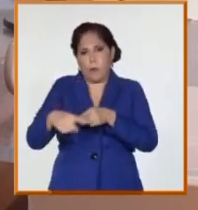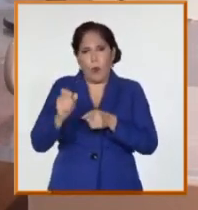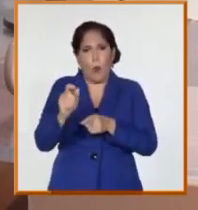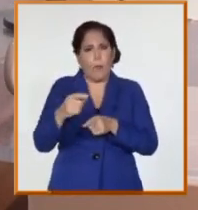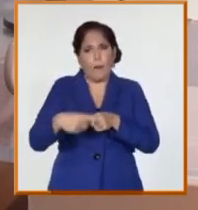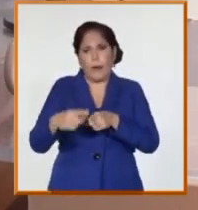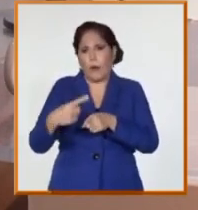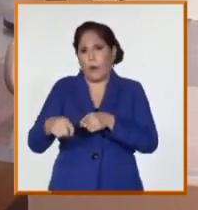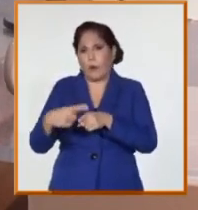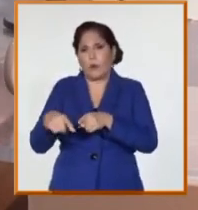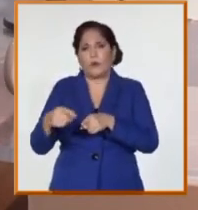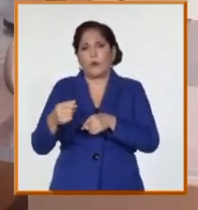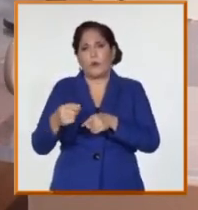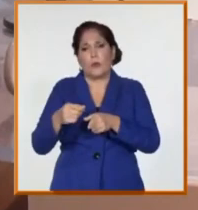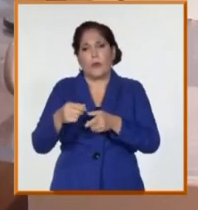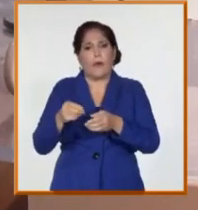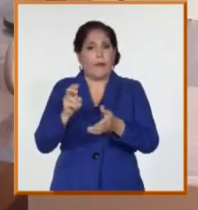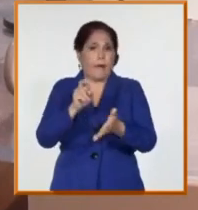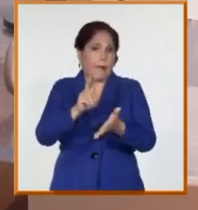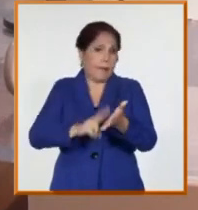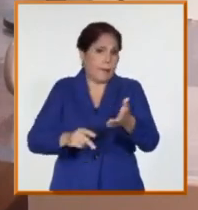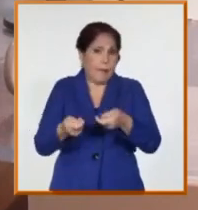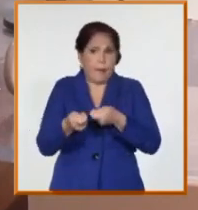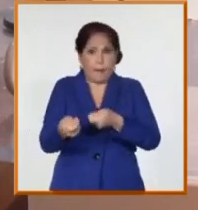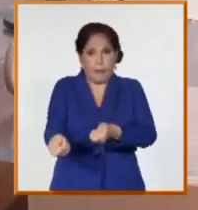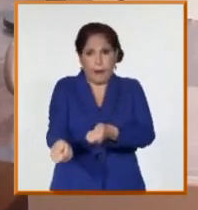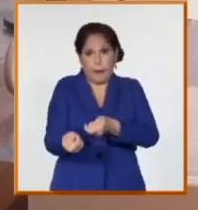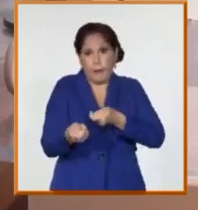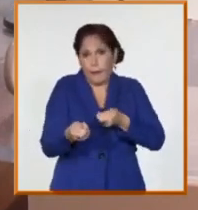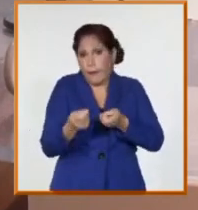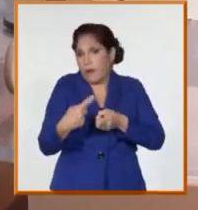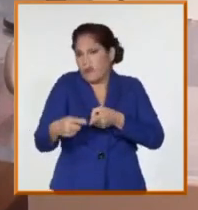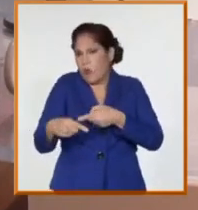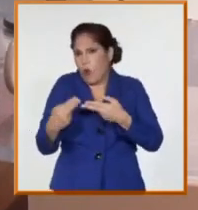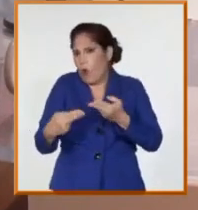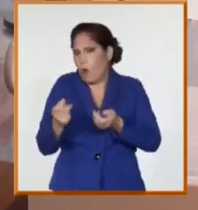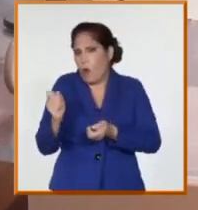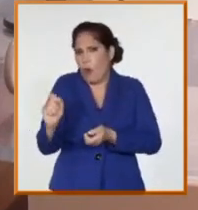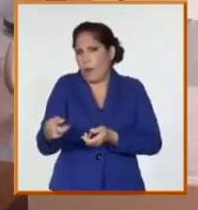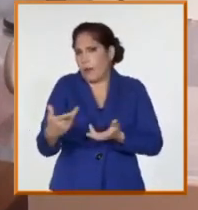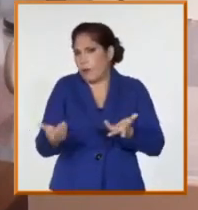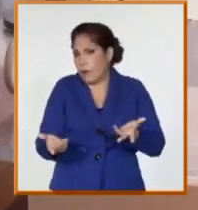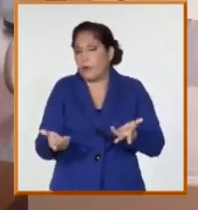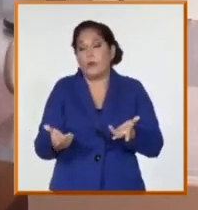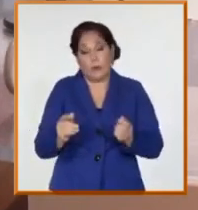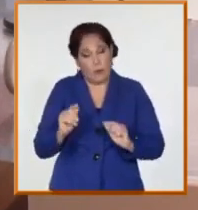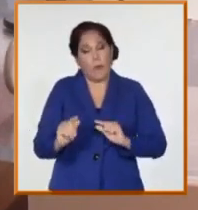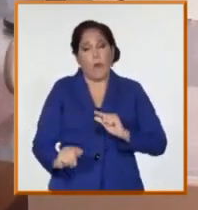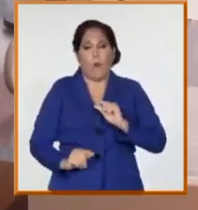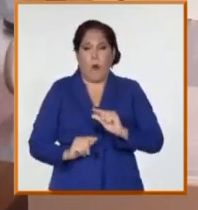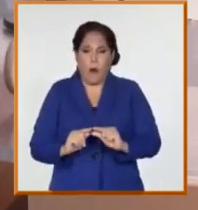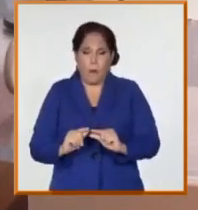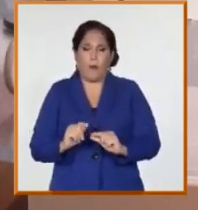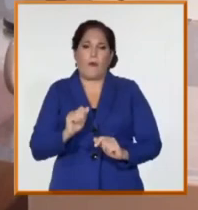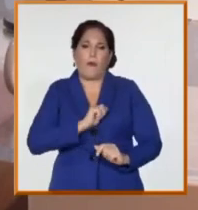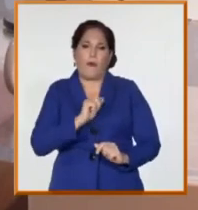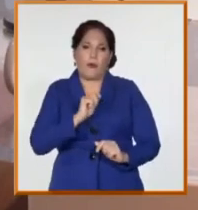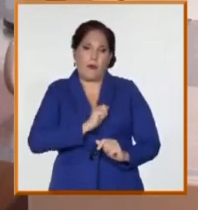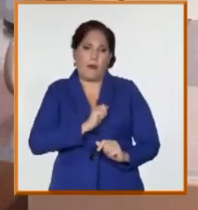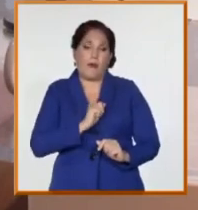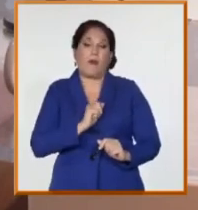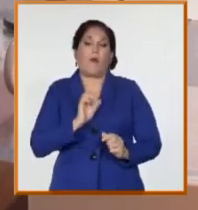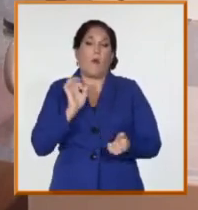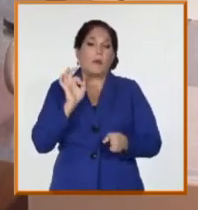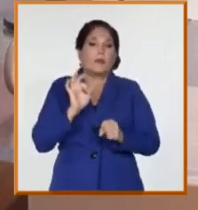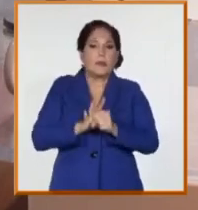agropecuarios bueno por ahí también tiene que fluir desde el proceso de la producción hasta el proceso de la venta entonces ahí está también desafío